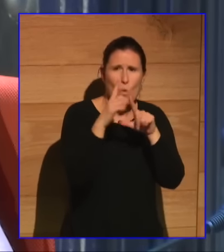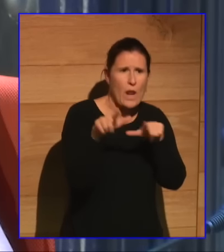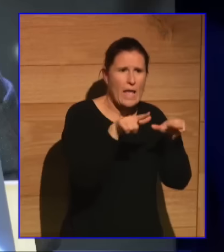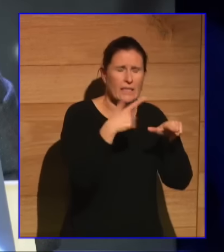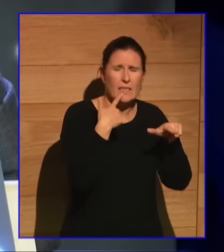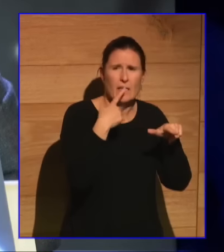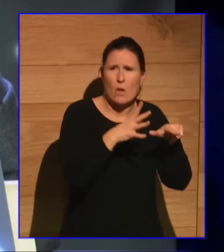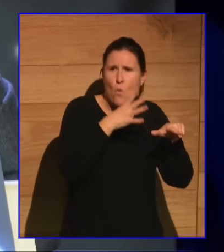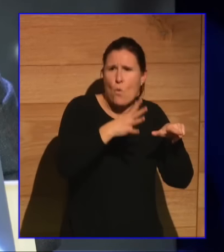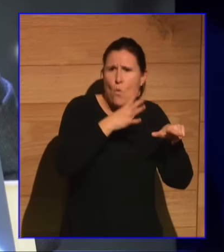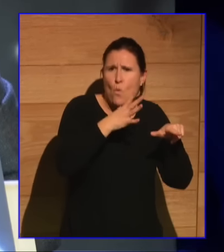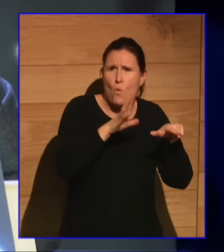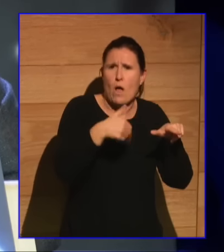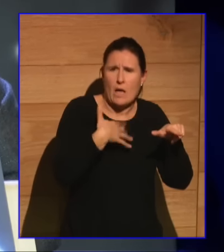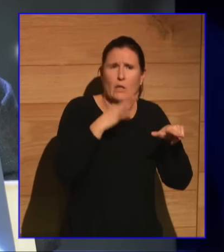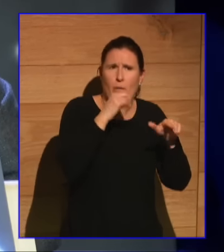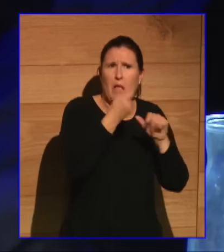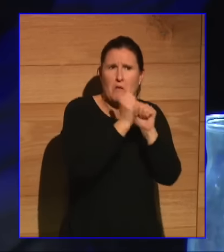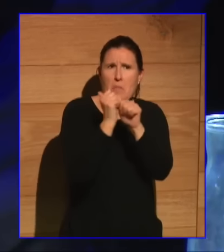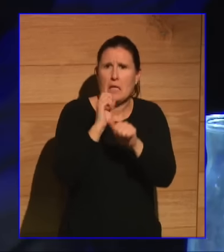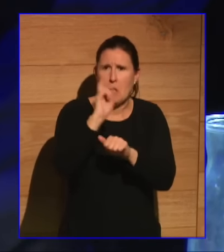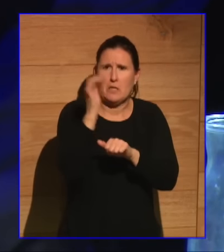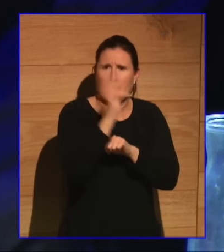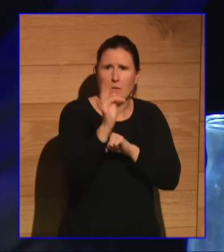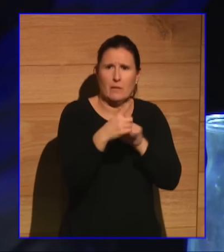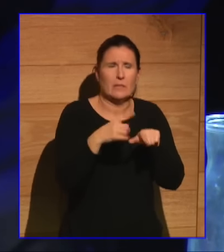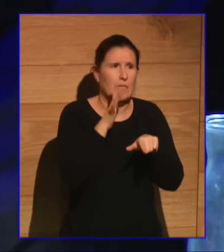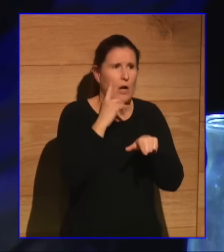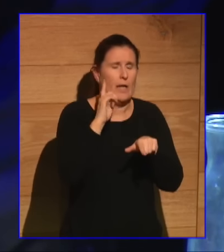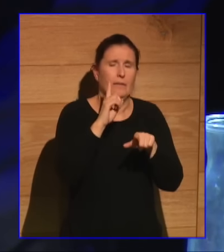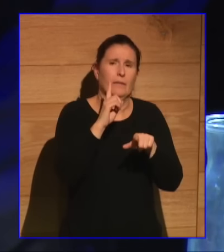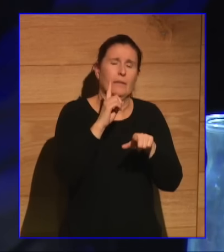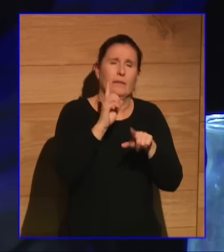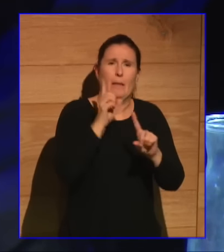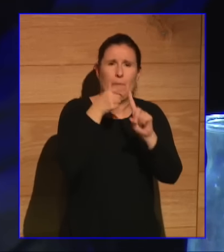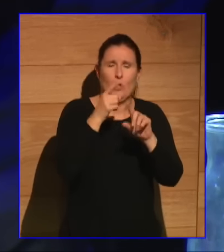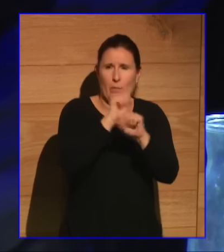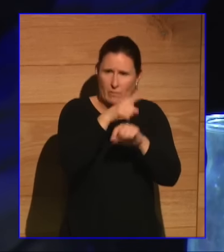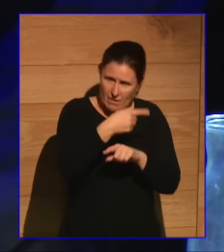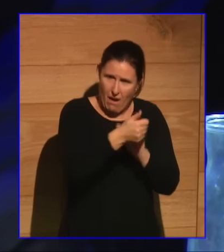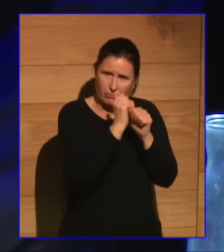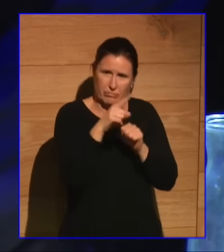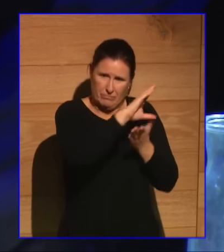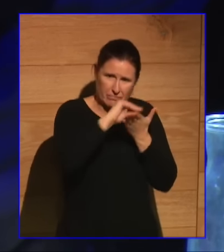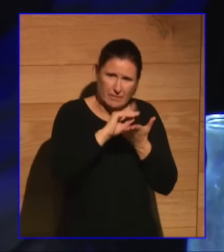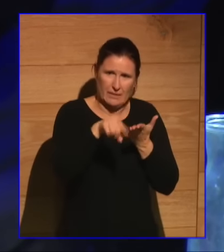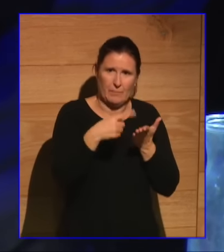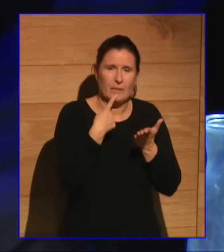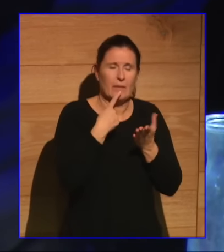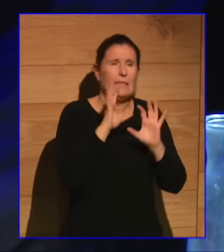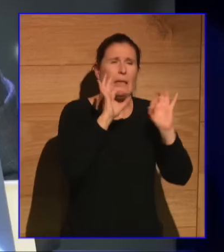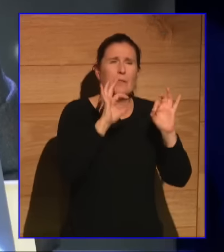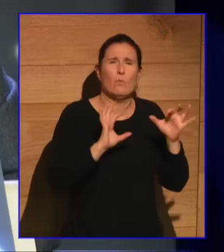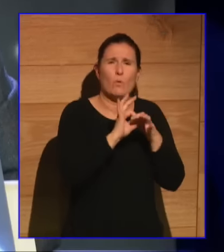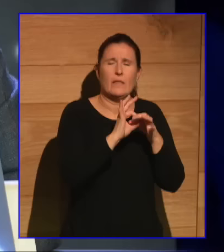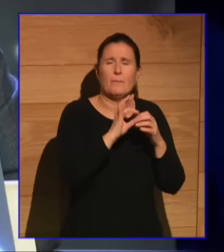teniendo ecos hoy en día. Bueno, Uncharted, ahora la hemos visto en Misión Imposible. Esa, yo la creo misma que viene de esa. Y es muy hitchcockiana.